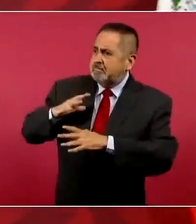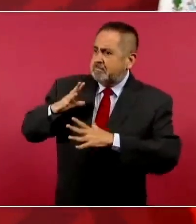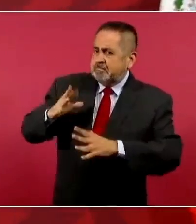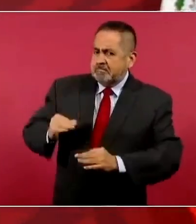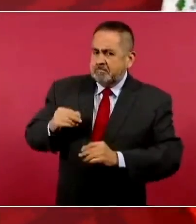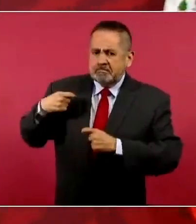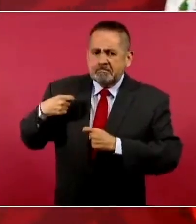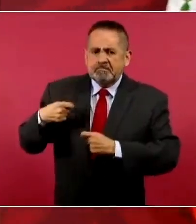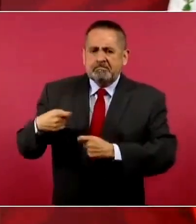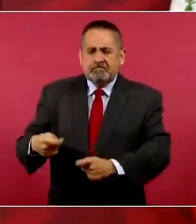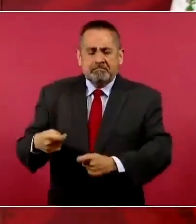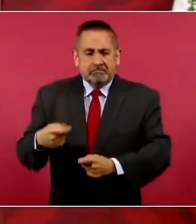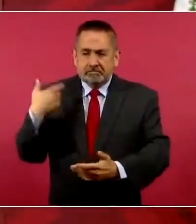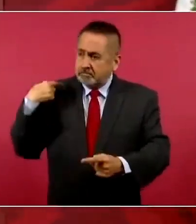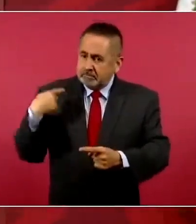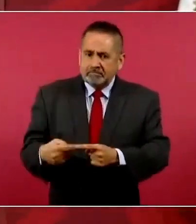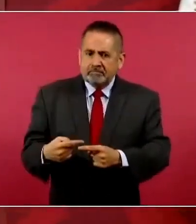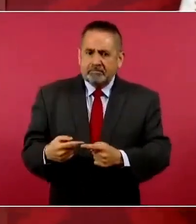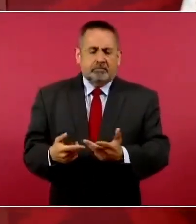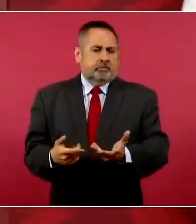a nuestros días.